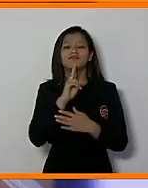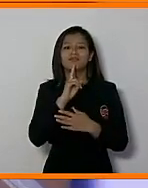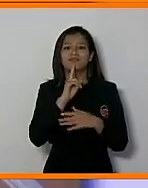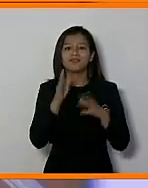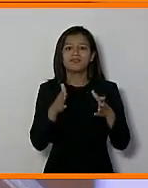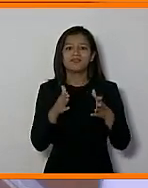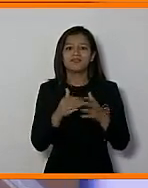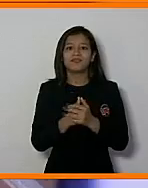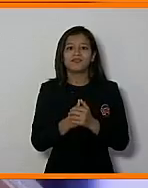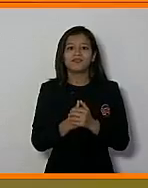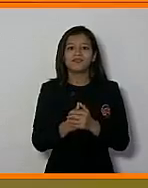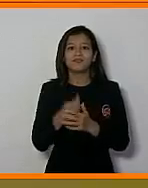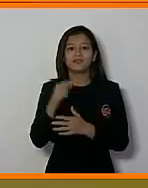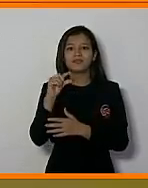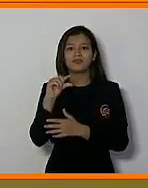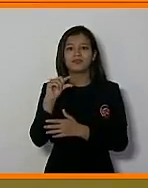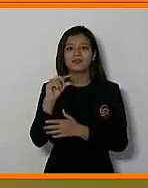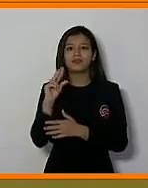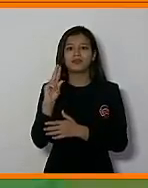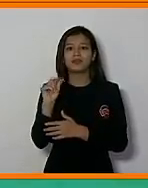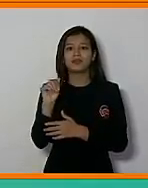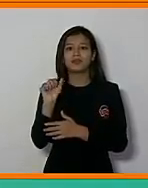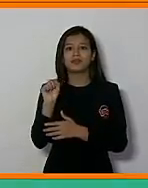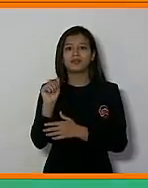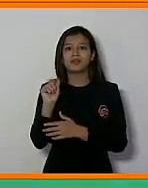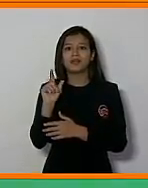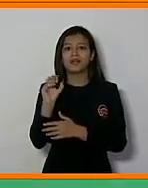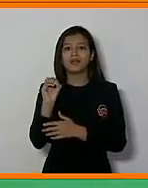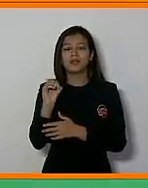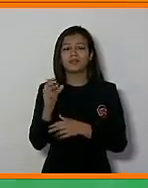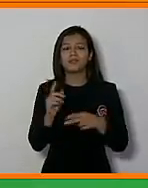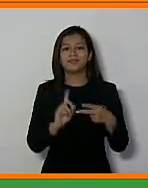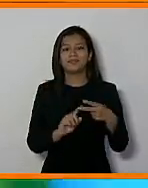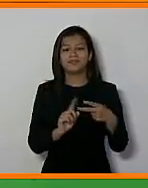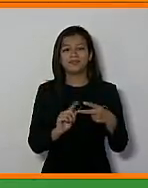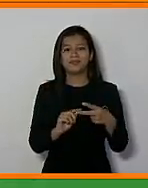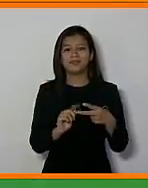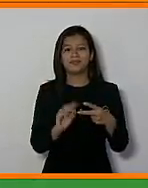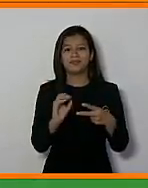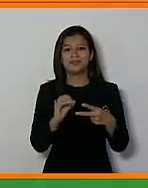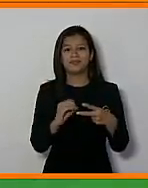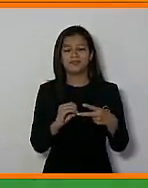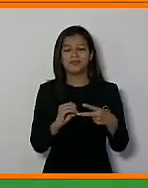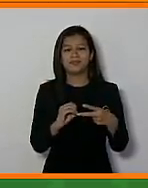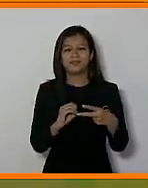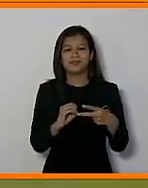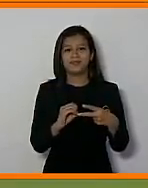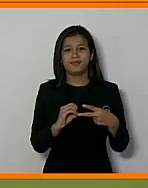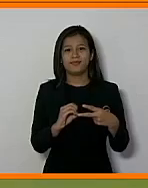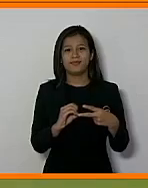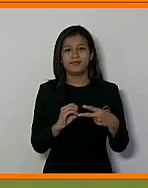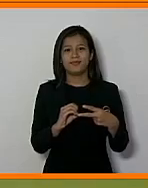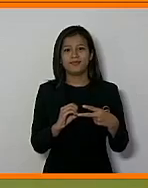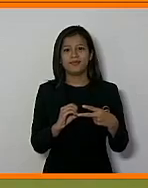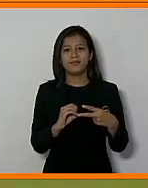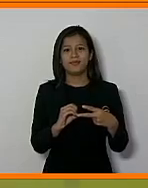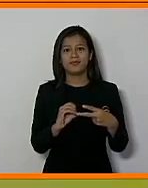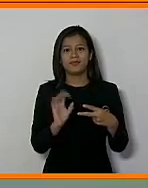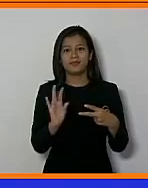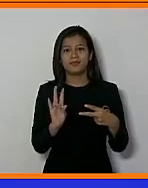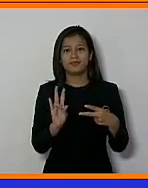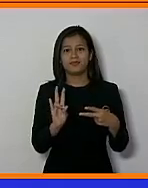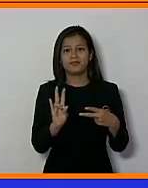catrachada, Guasalo. Segundo número ganador, su primer dígito. Suerte, este es el 0. Segundo dígito, este es el